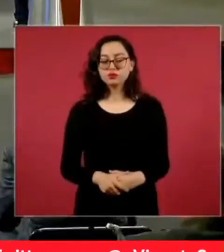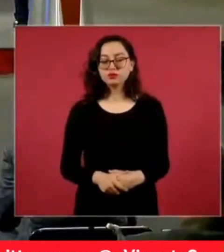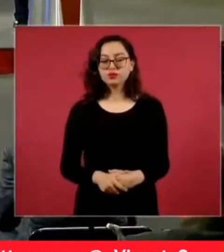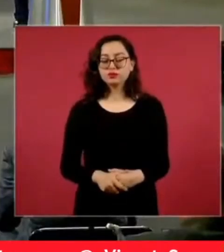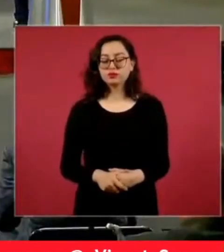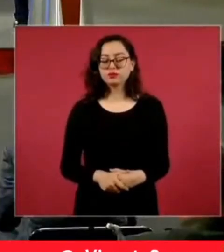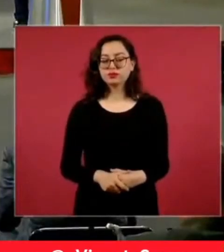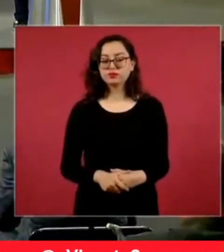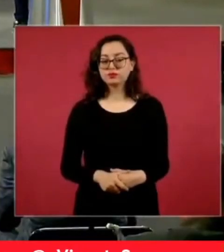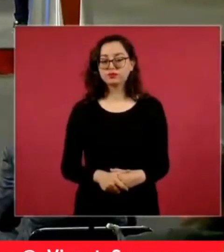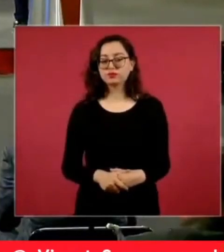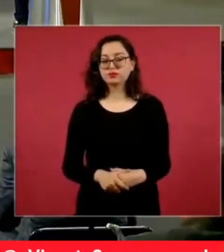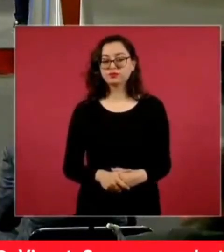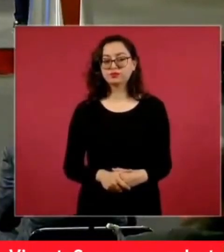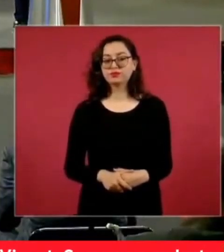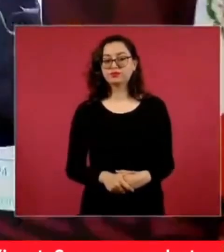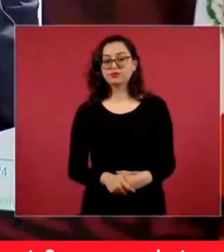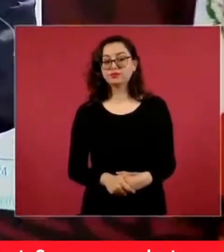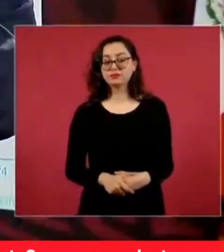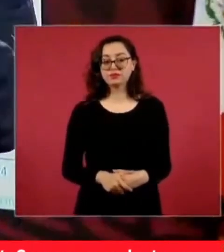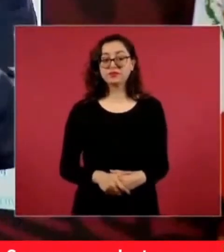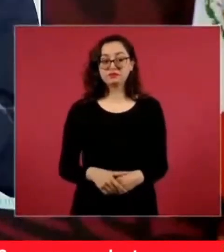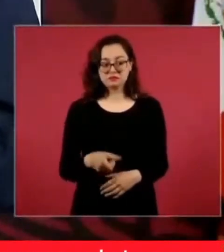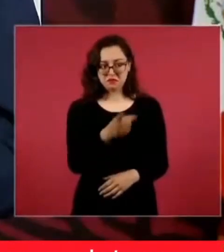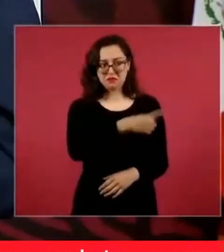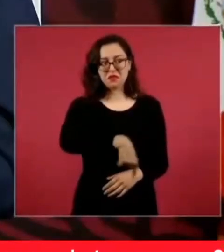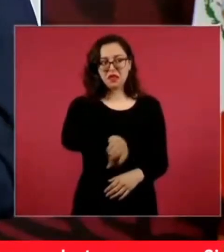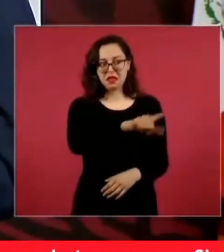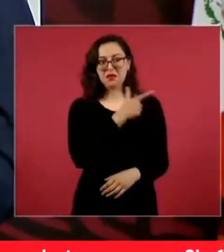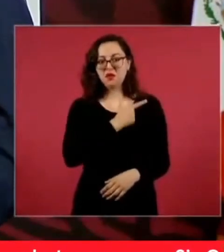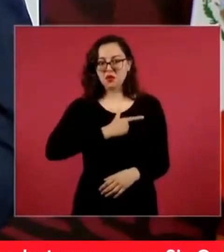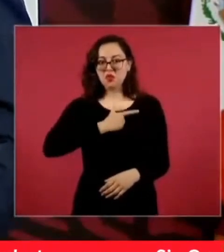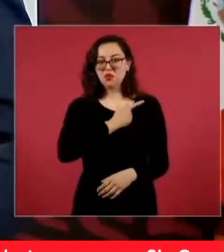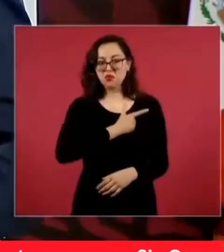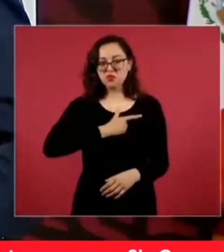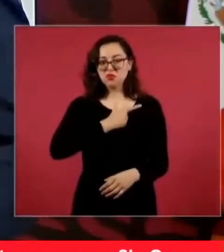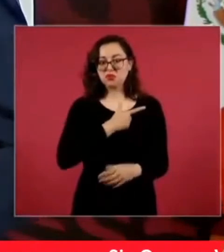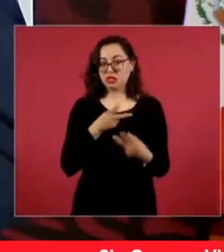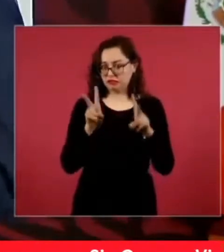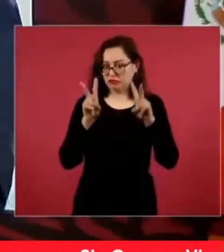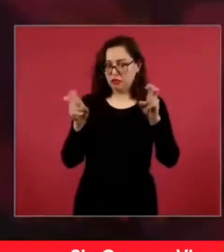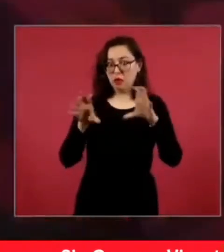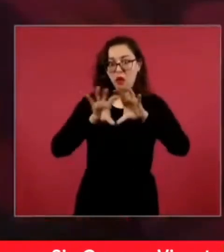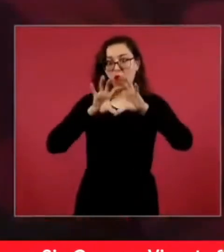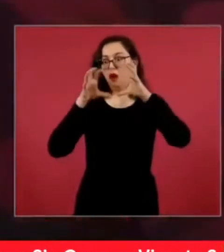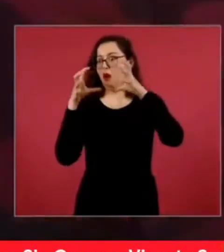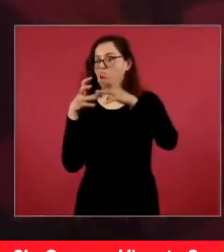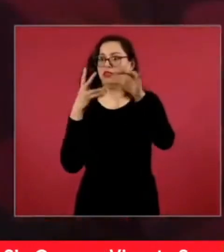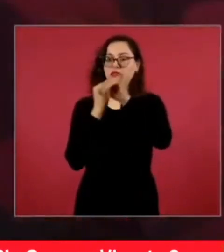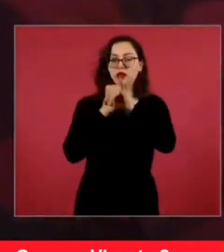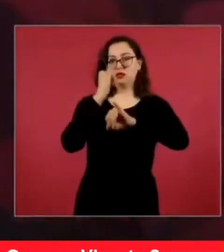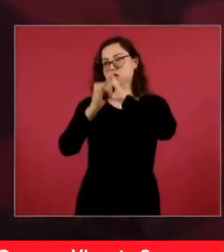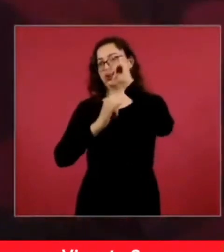Porque pues les gusta mucho a nuestros adversarios, ¿no?, hablar de la globalidad,